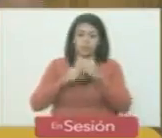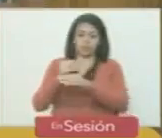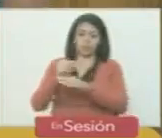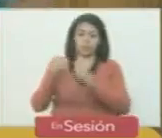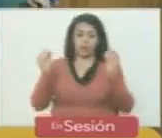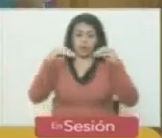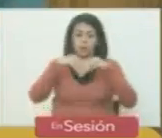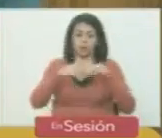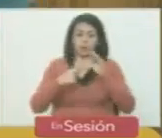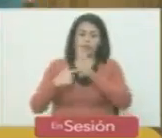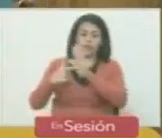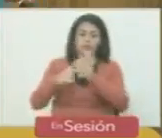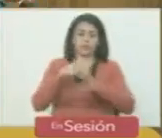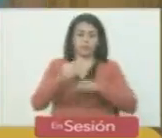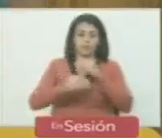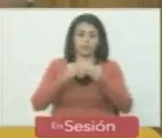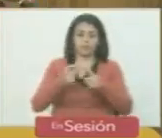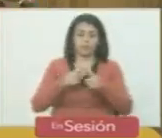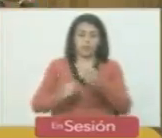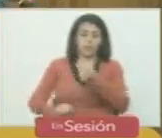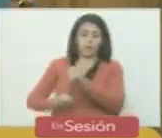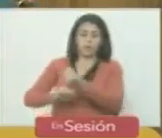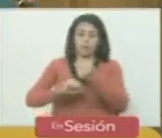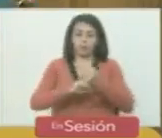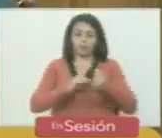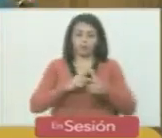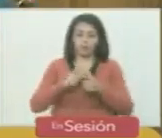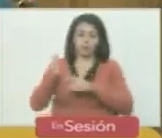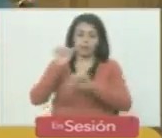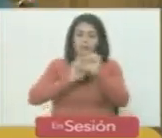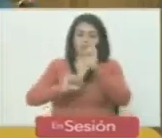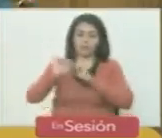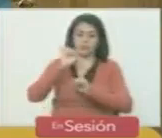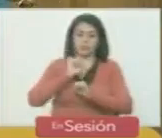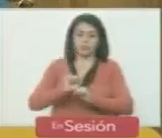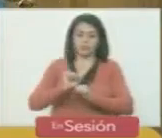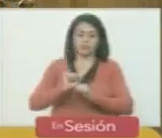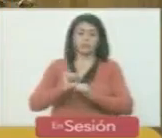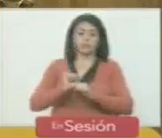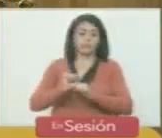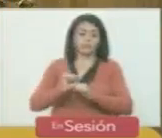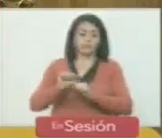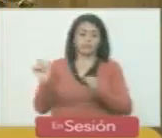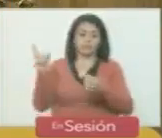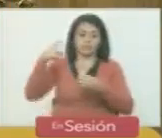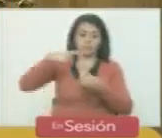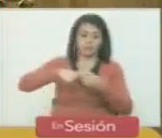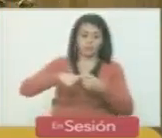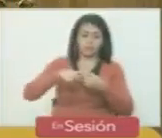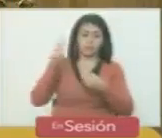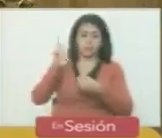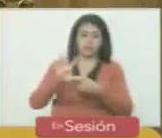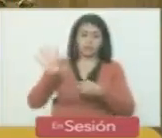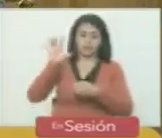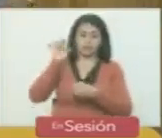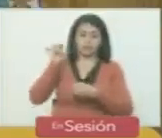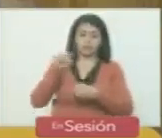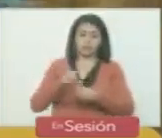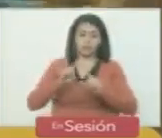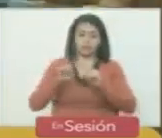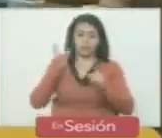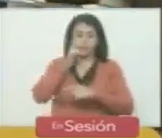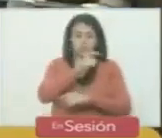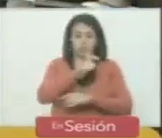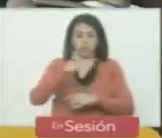un acuerdo en favor para defender a uno de sus estados miembros que se llama Venezuela? Pues los